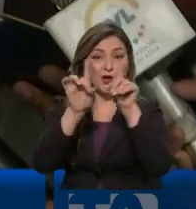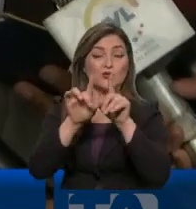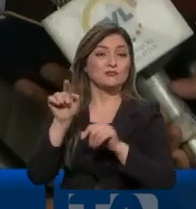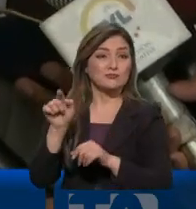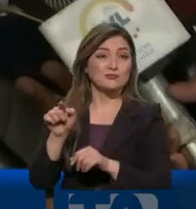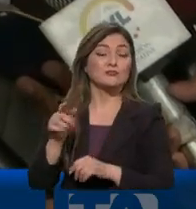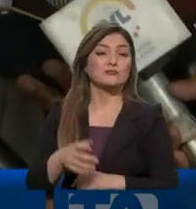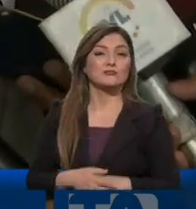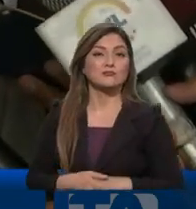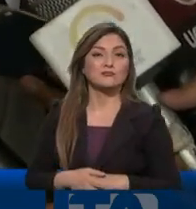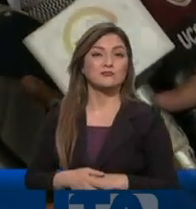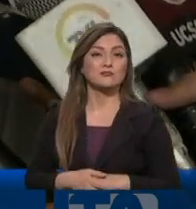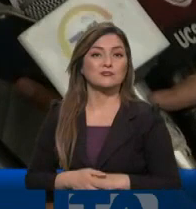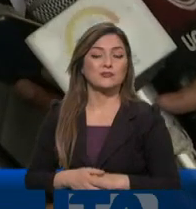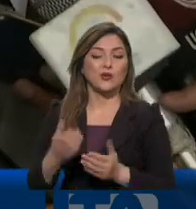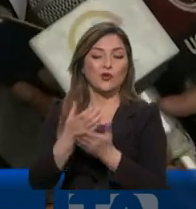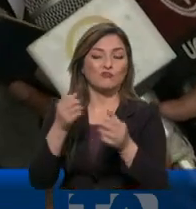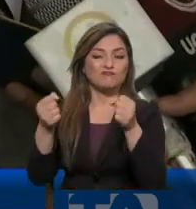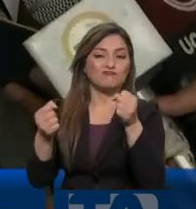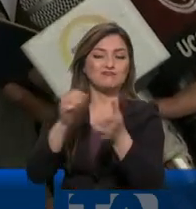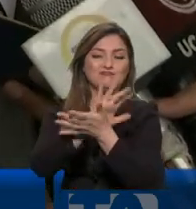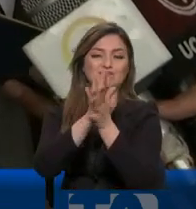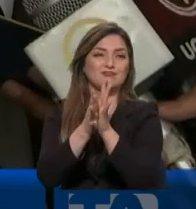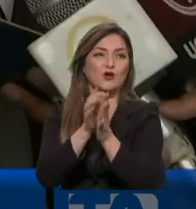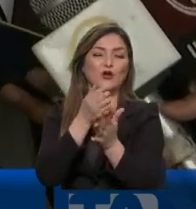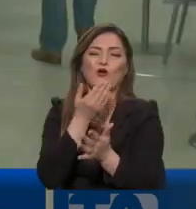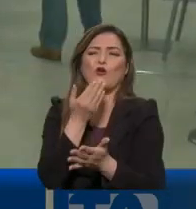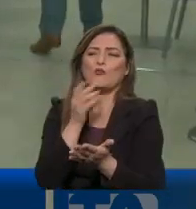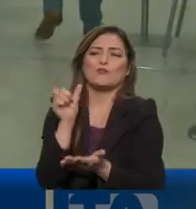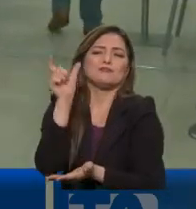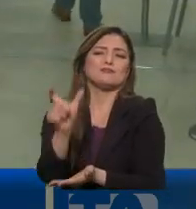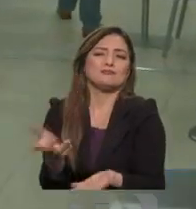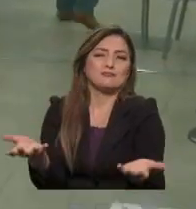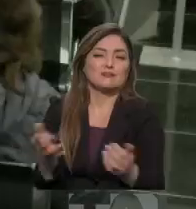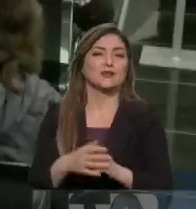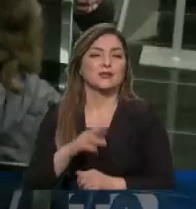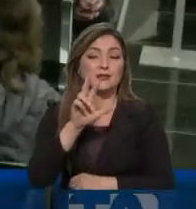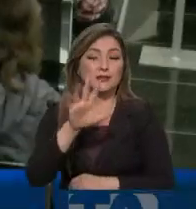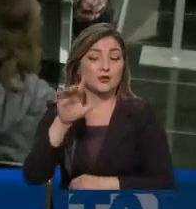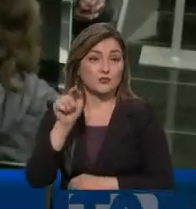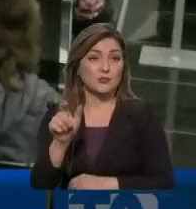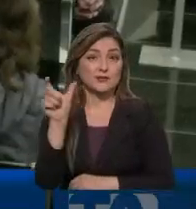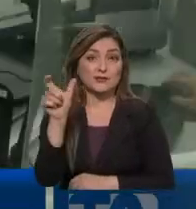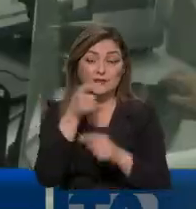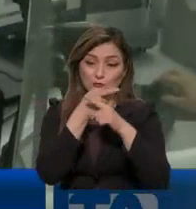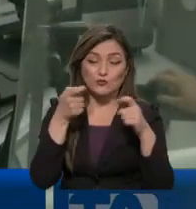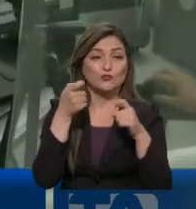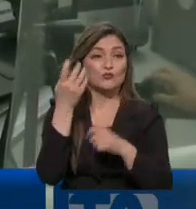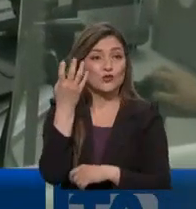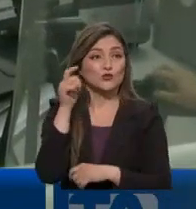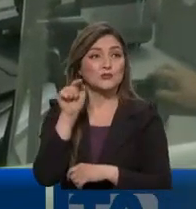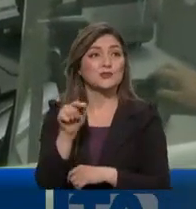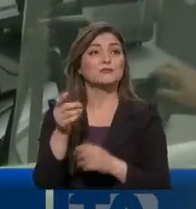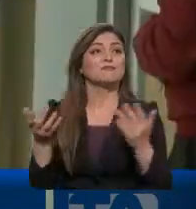determinamos que efectivamente no ha habido curso de conducción y por lo tanto no había cómo entregar licencias. De esas 35.000 licencias falsas,